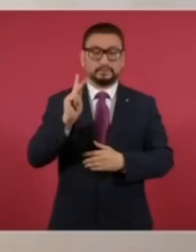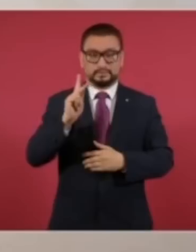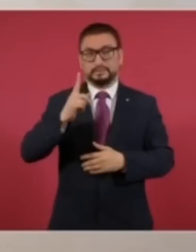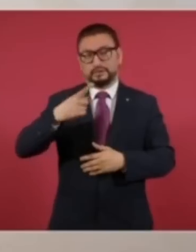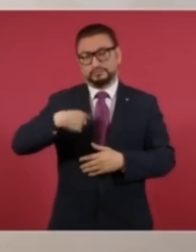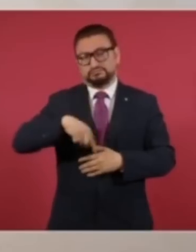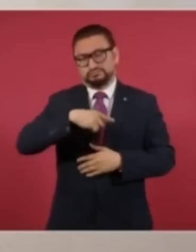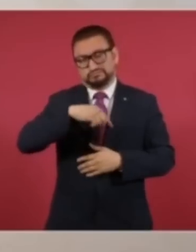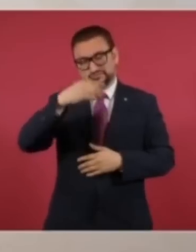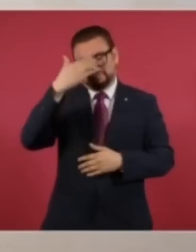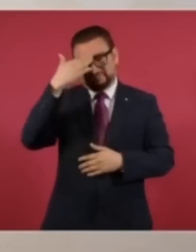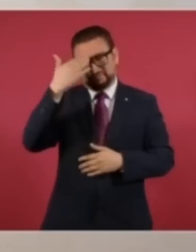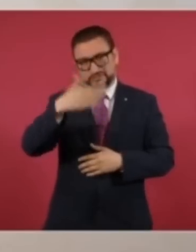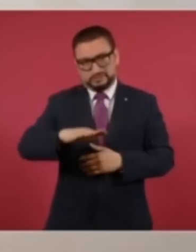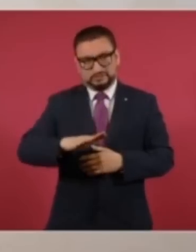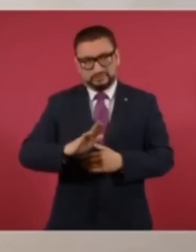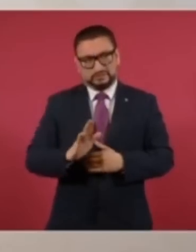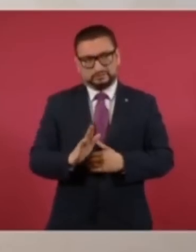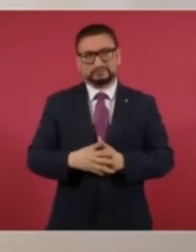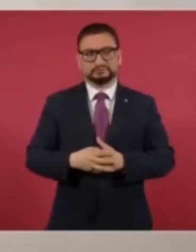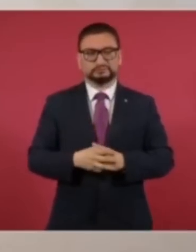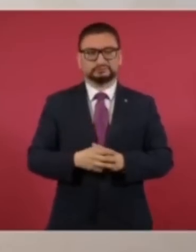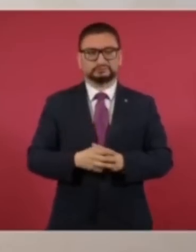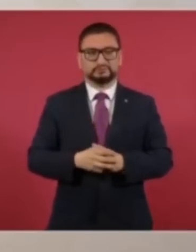sabía, porque